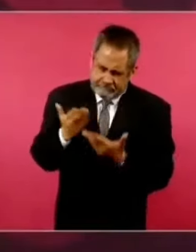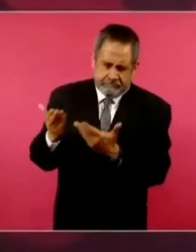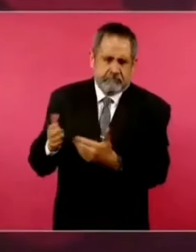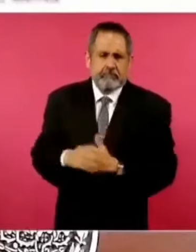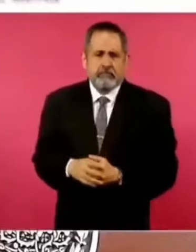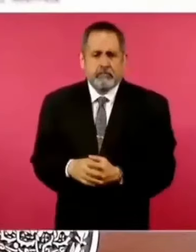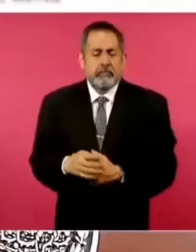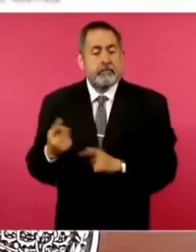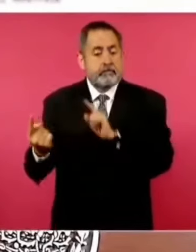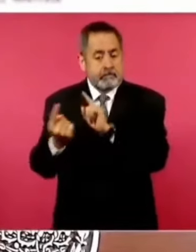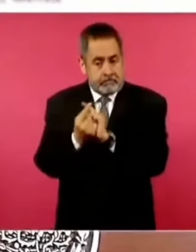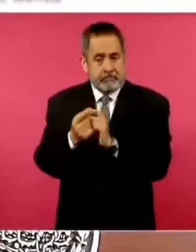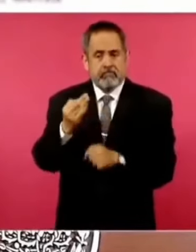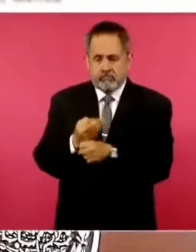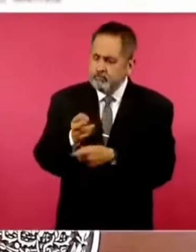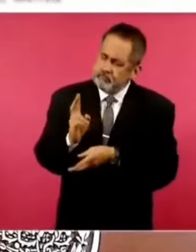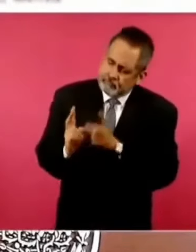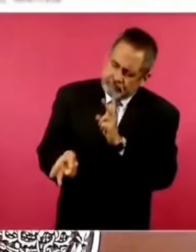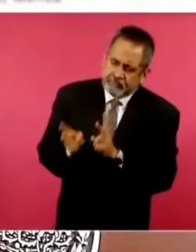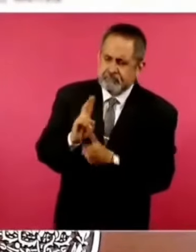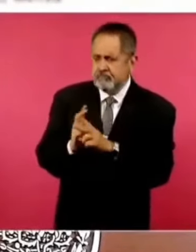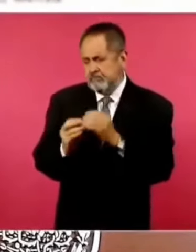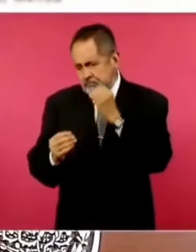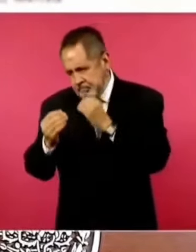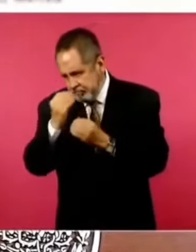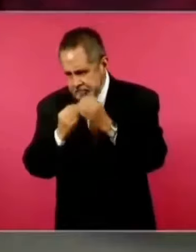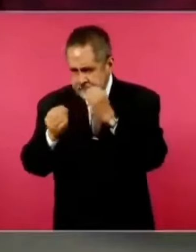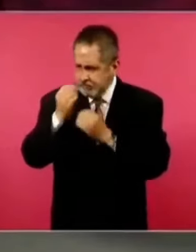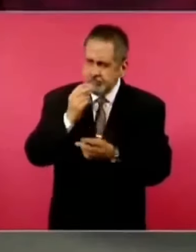a platicar y a comer.